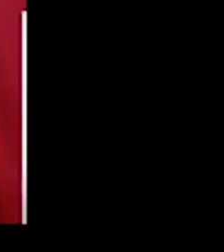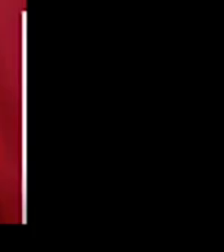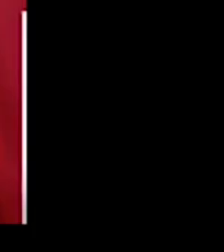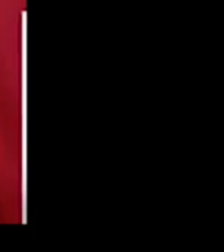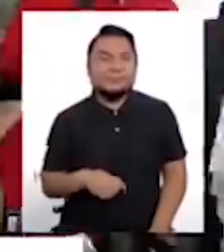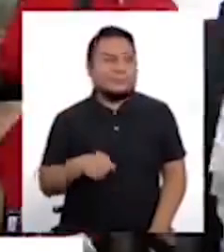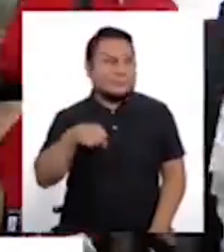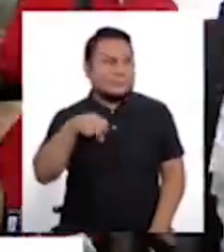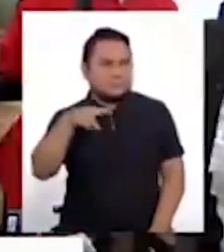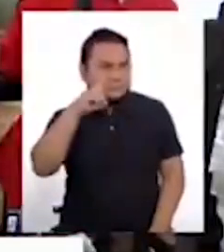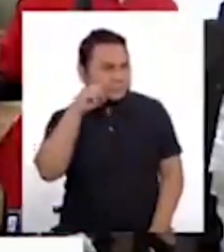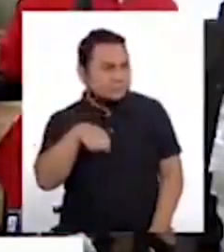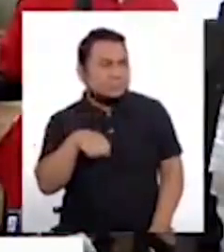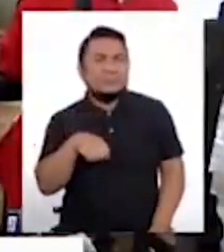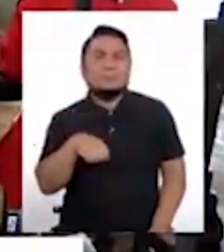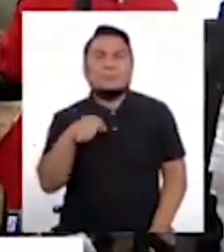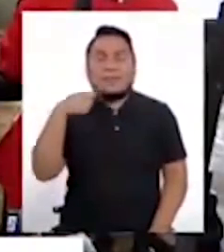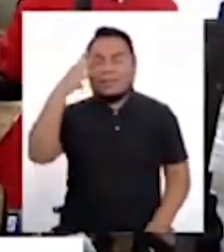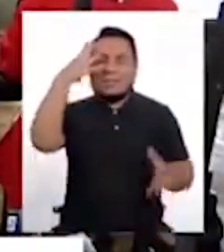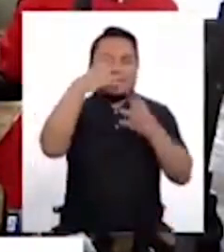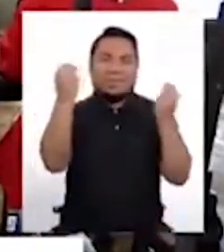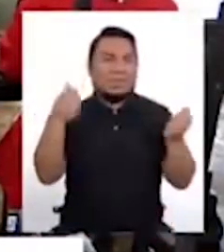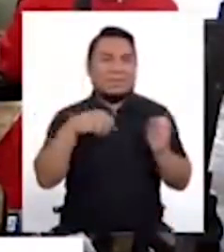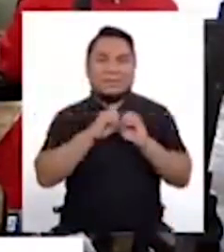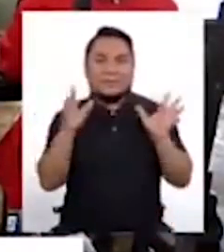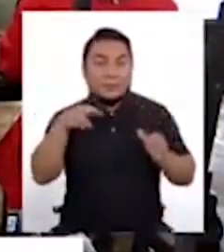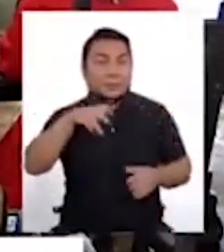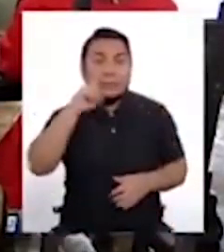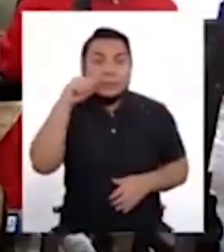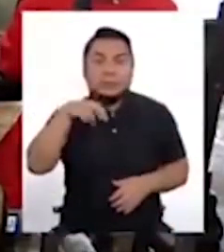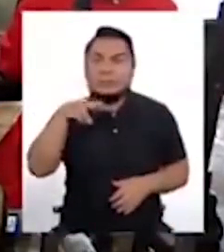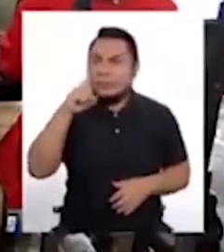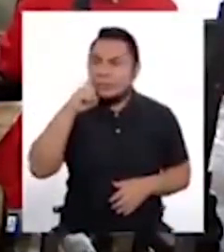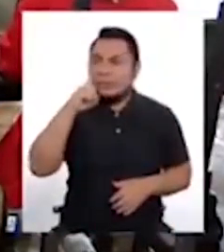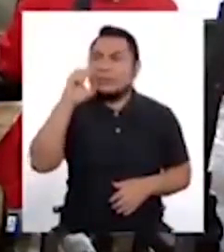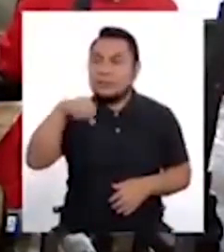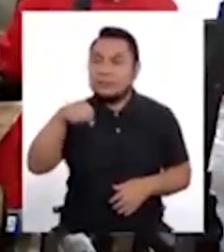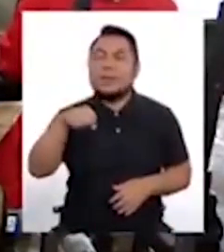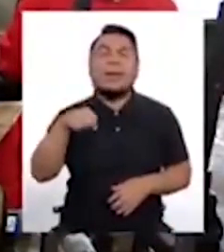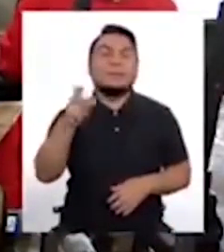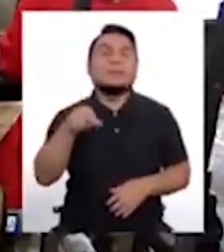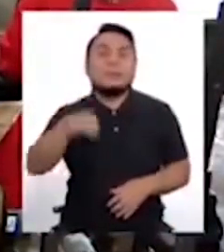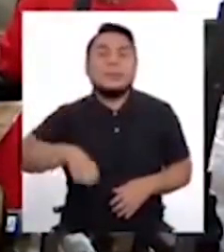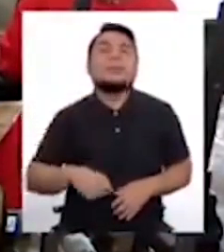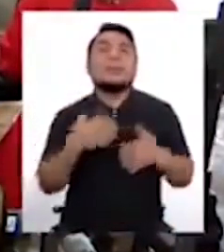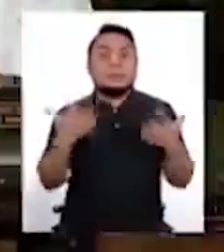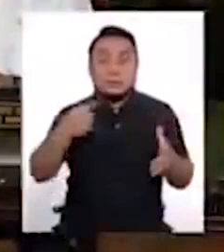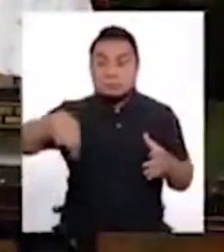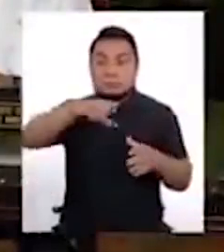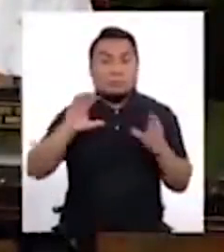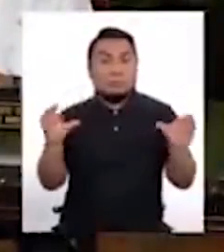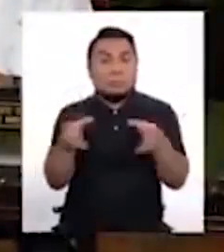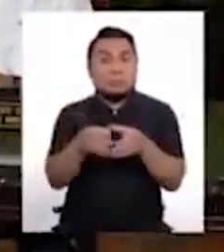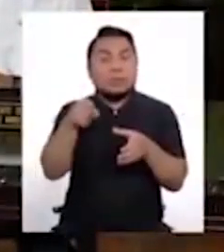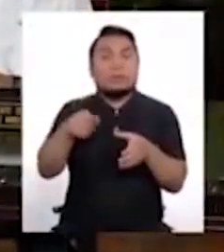orden en los mercados. No pierde la noción del tiempo. ¿Es miércoles? ¿Sí? Creo que sí.